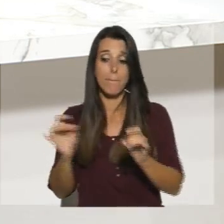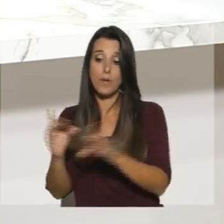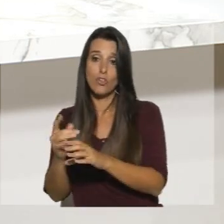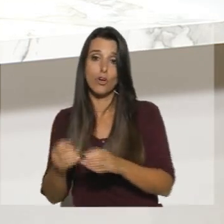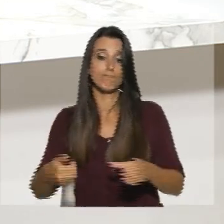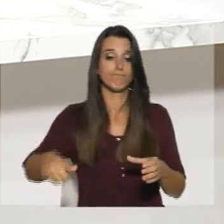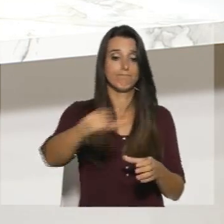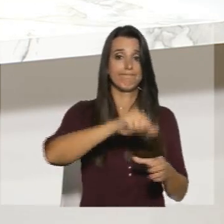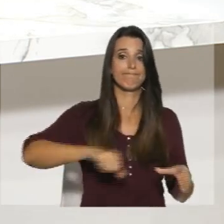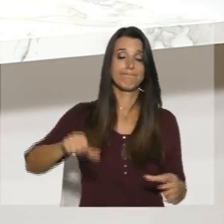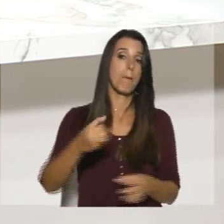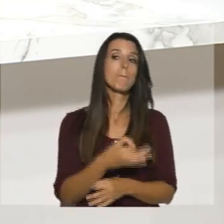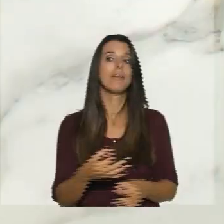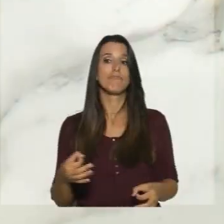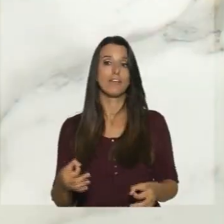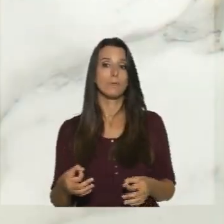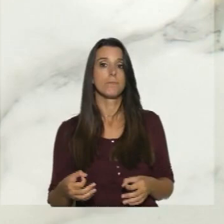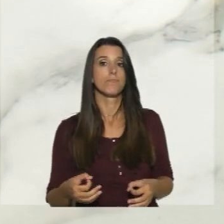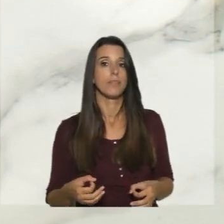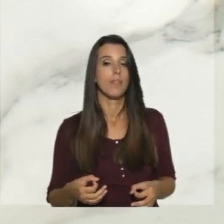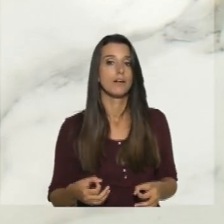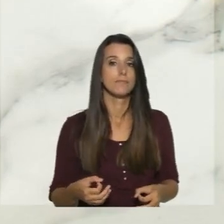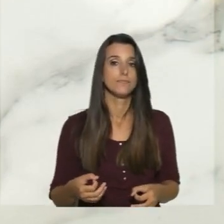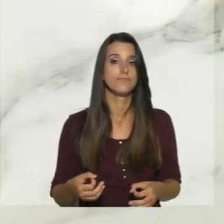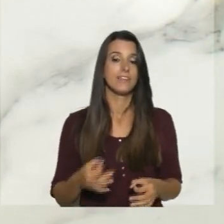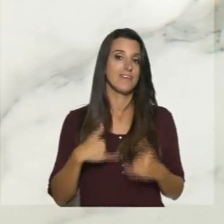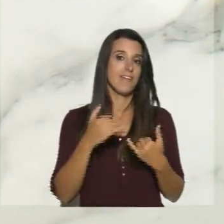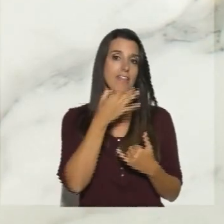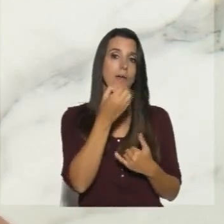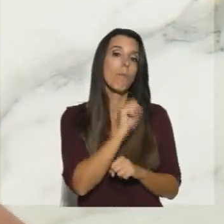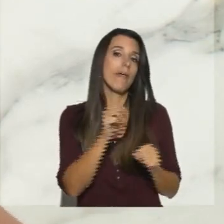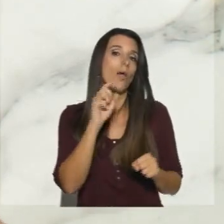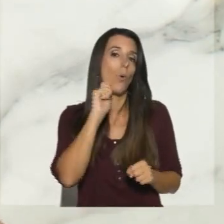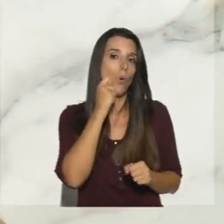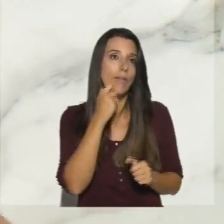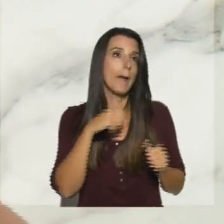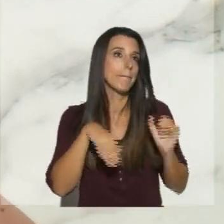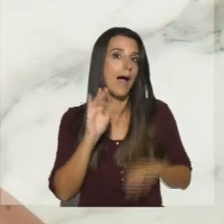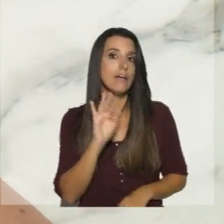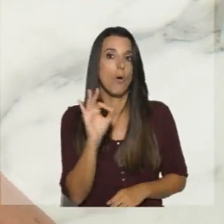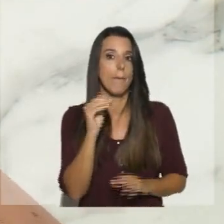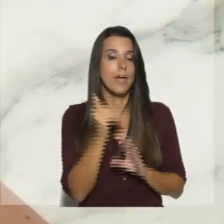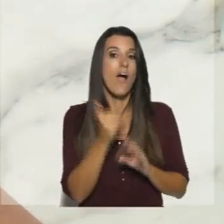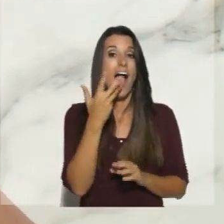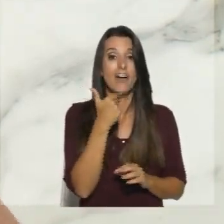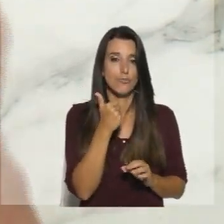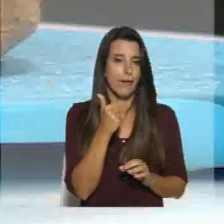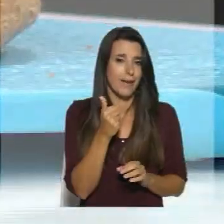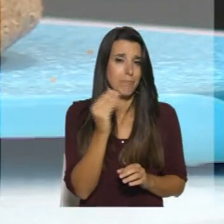va perfecto. Ya lo vamos a ir volcando. Y como te decía, te puede gustar más. ¿Viste lo que es el azúcar que no te rinde nada?